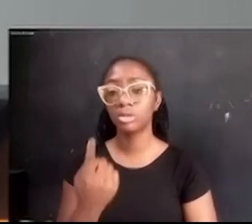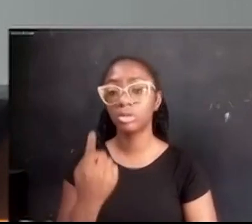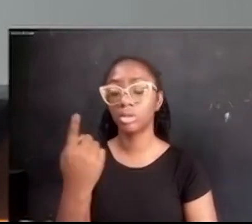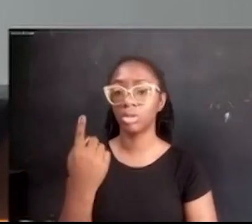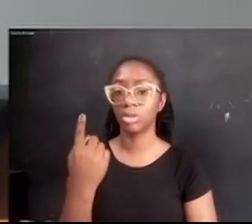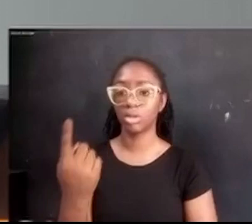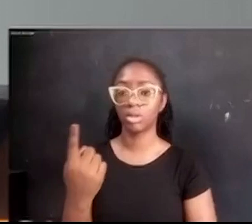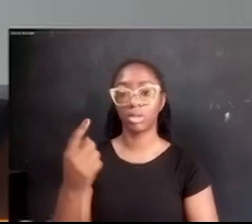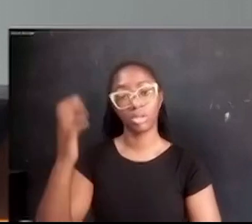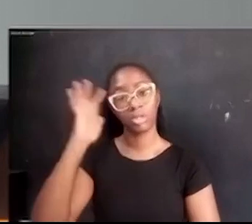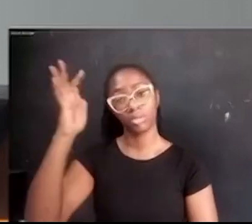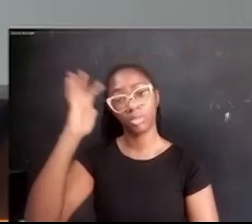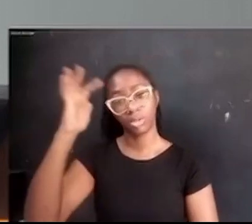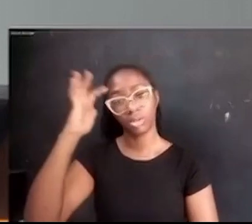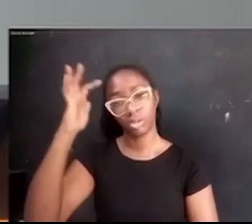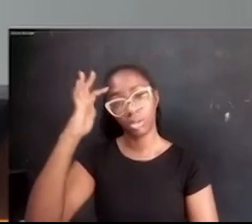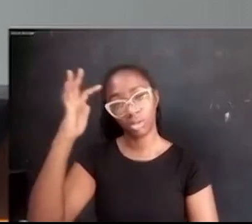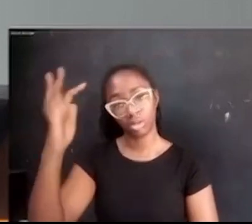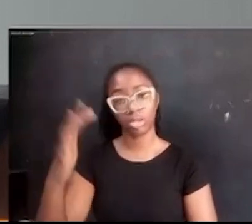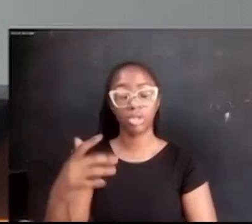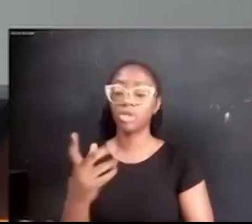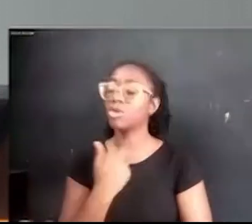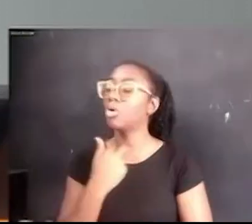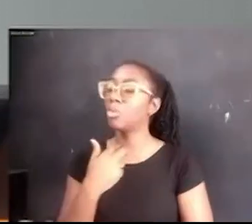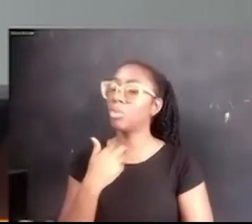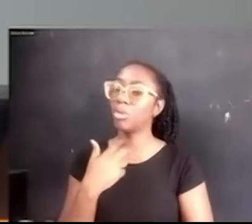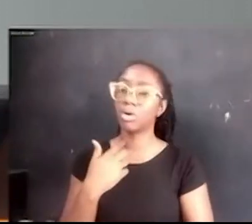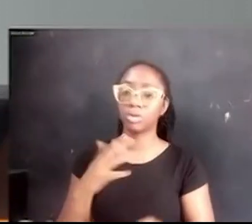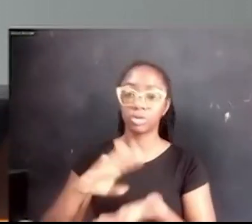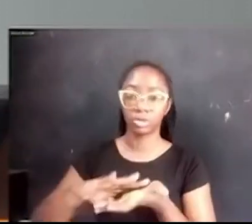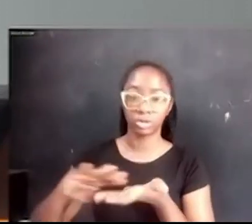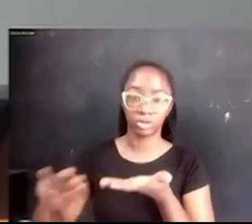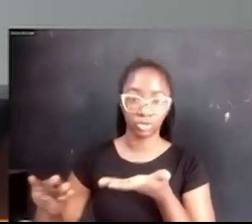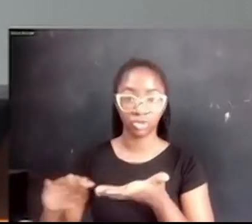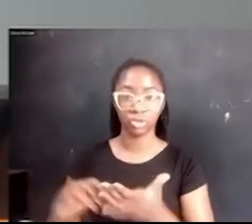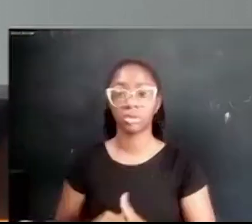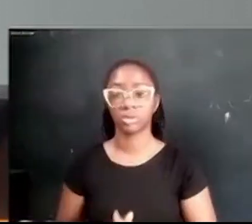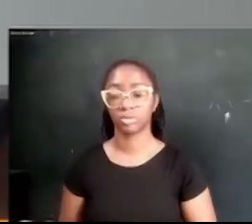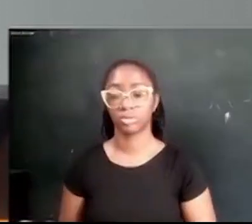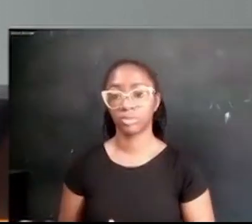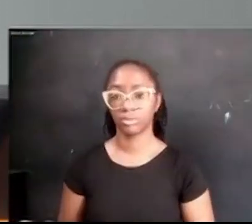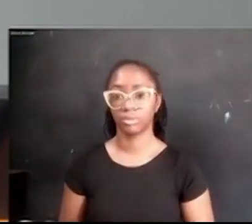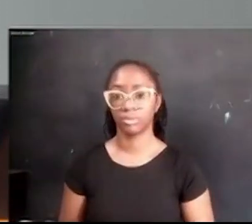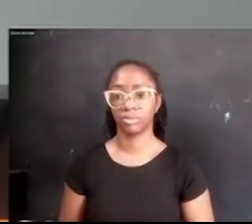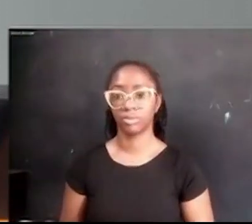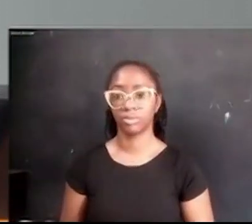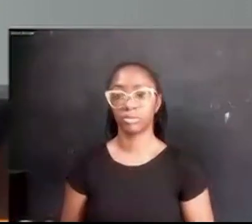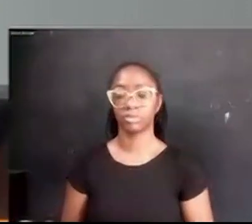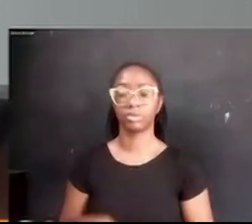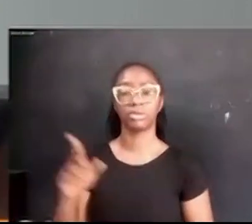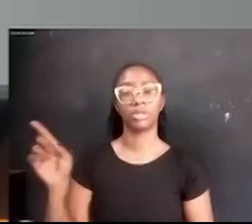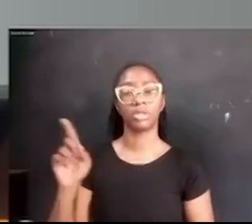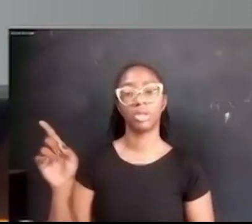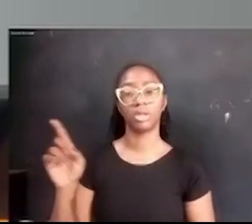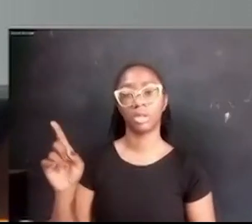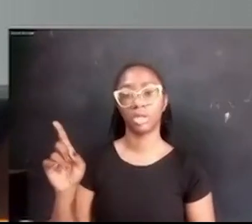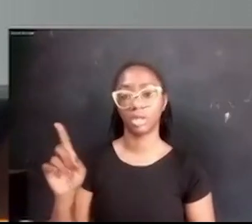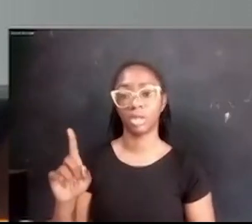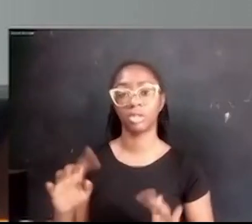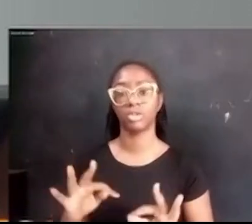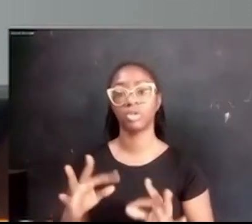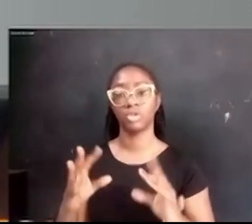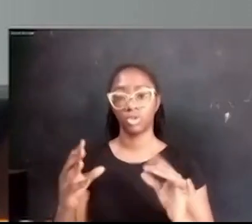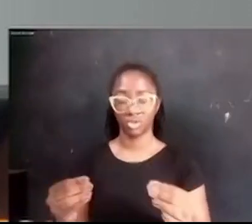inalienable e imprescriptible. Pertenece a la nación. La nación de la que emanan todas las potestades